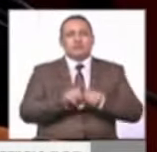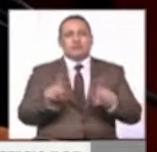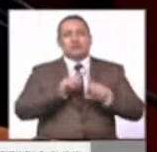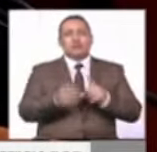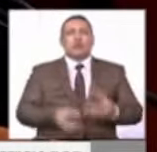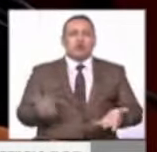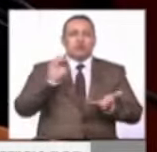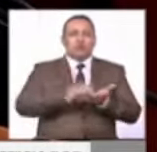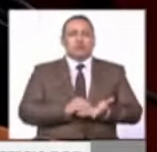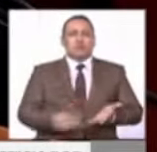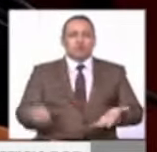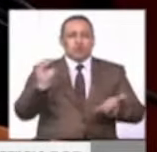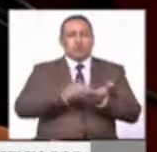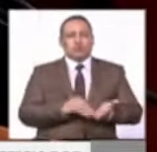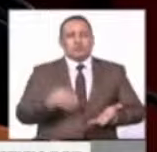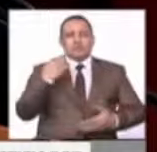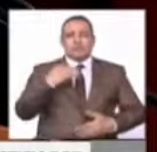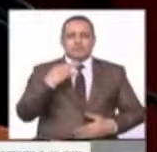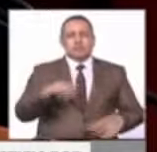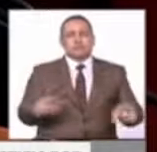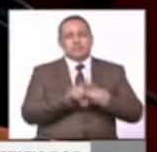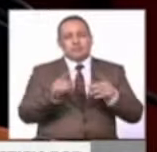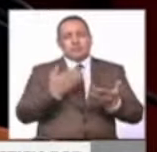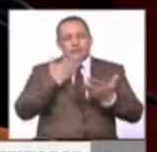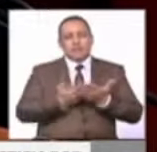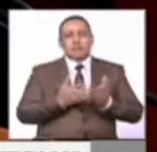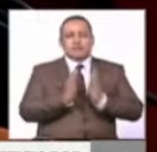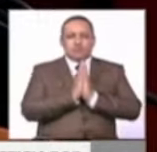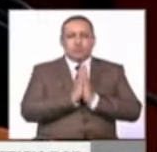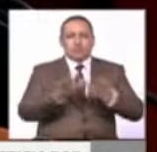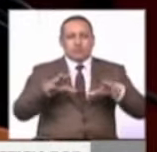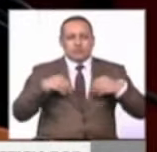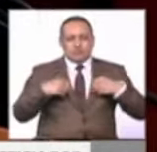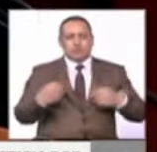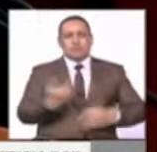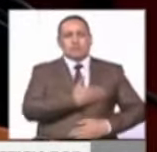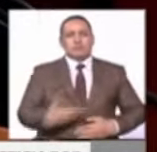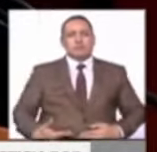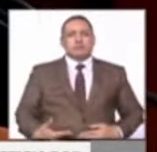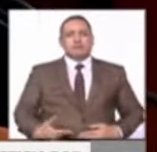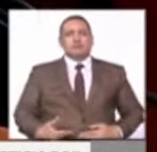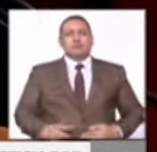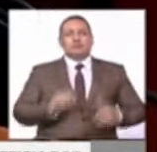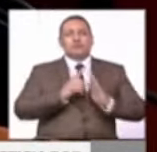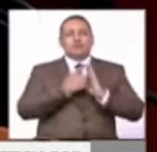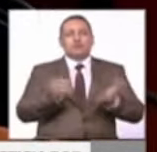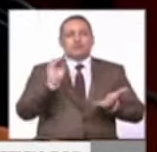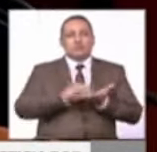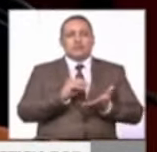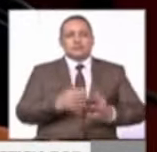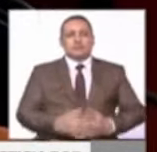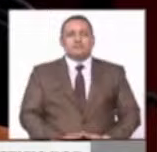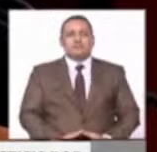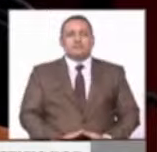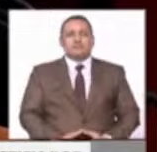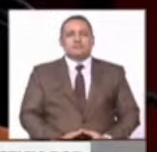reitero en cada momento agradeceríamos que nos permita señor presidente unos minutos